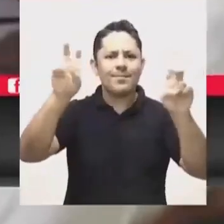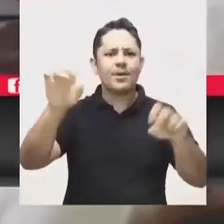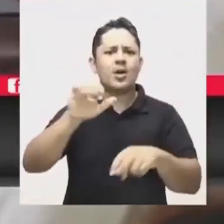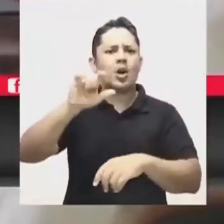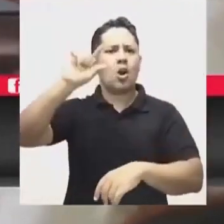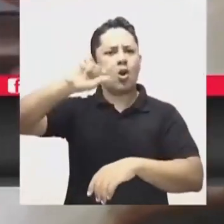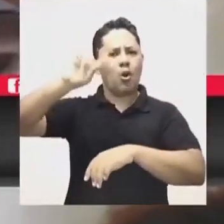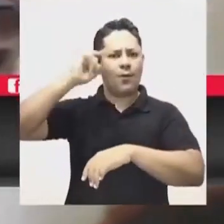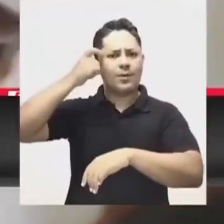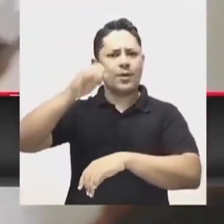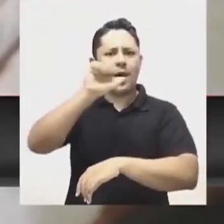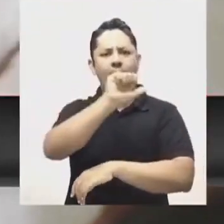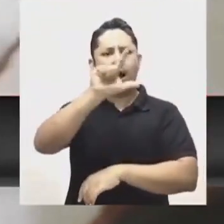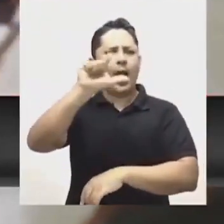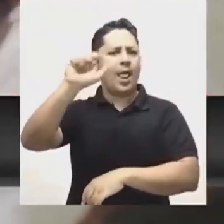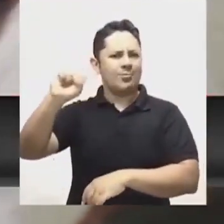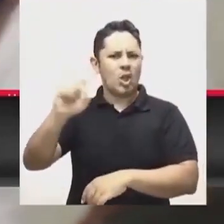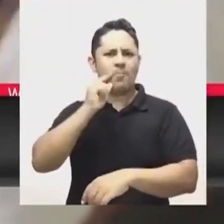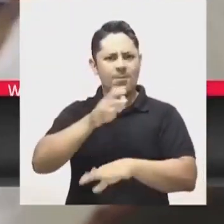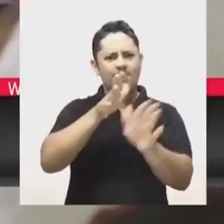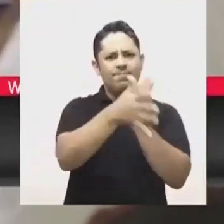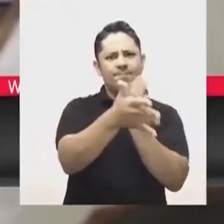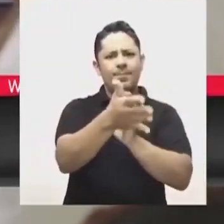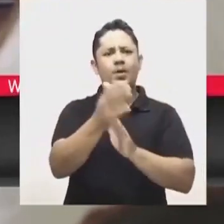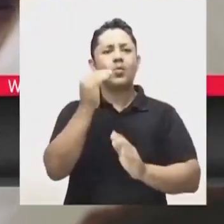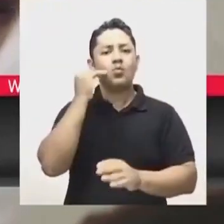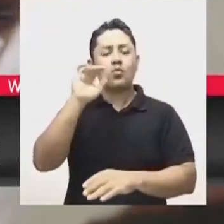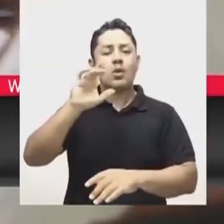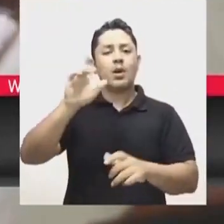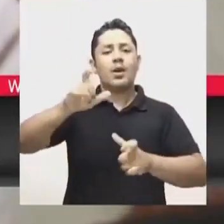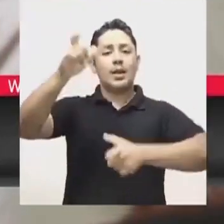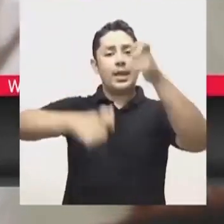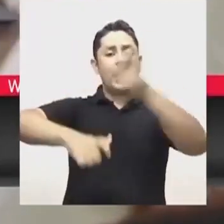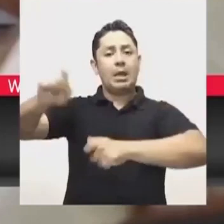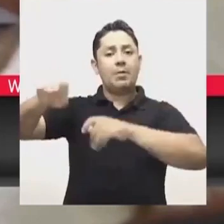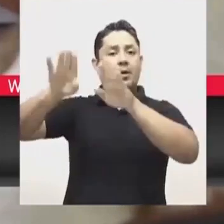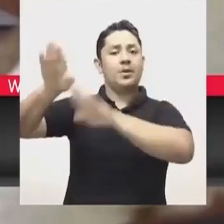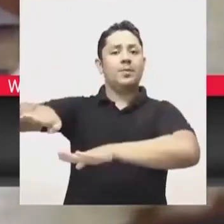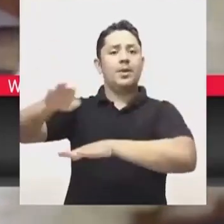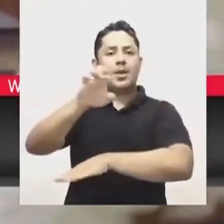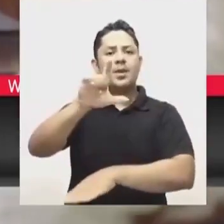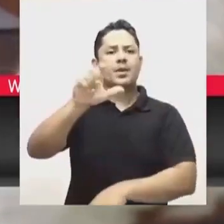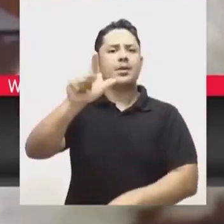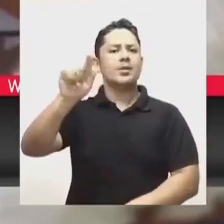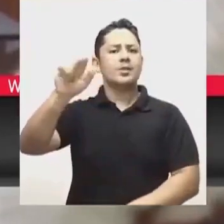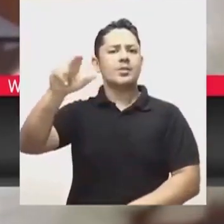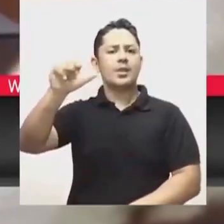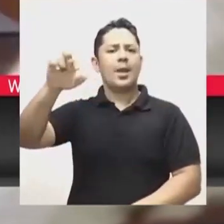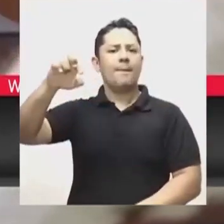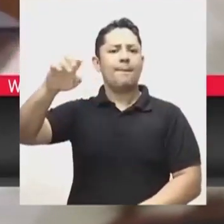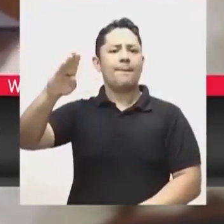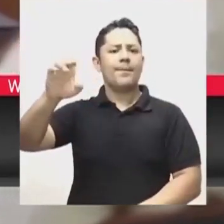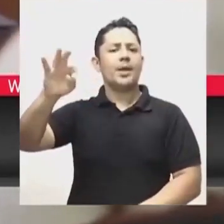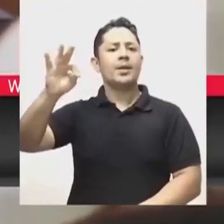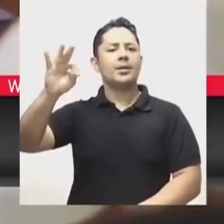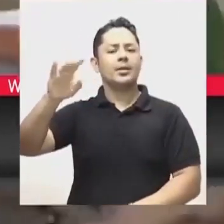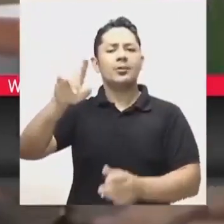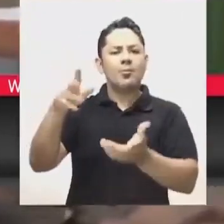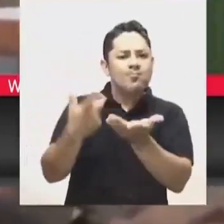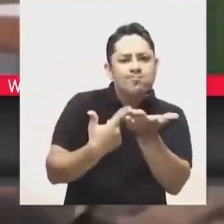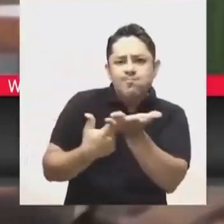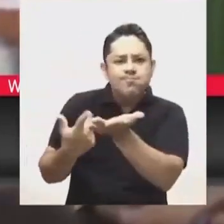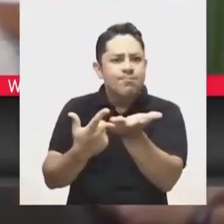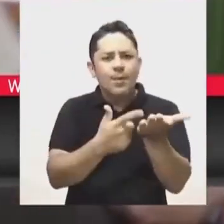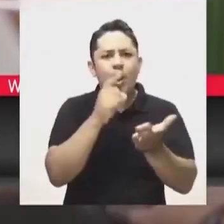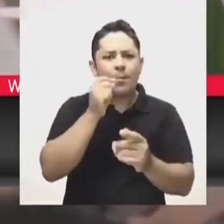Jay, durante su reunión con el representante de la Cámara, Elizabeth J. Pam. Según el mandatario, la prioridad en este momento es reactivar la economía